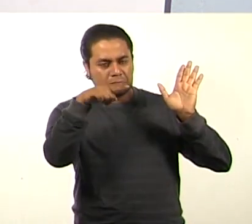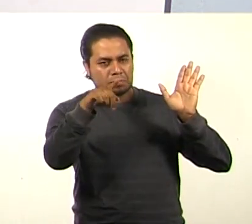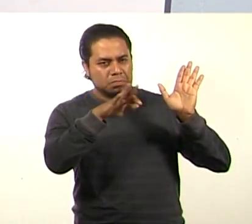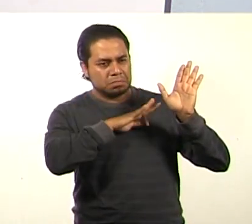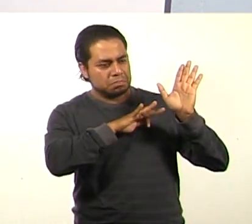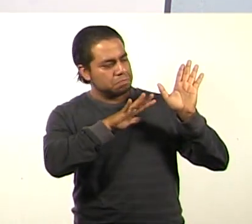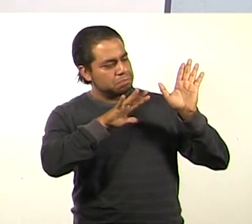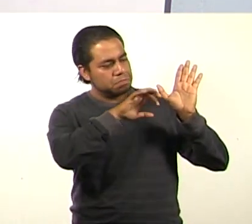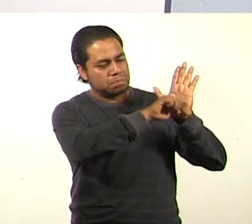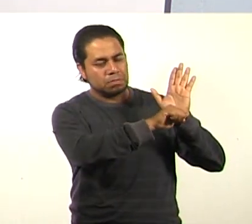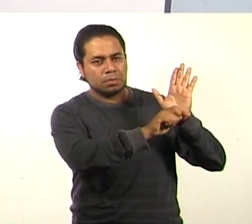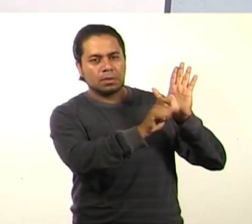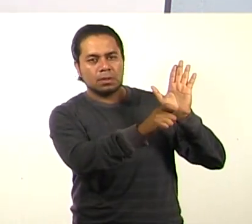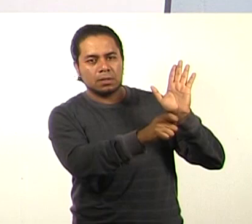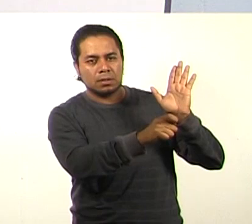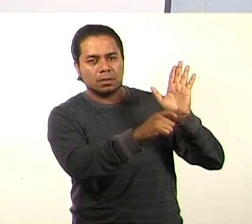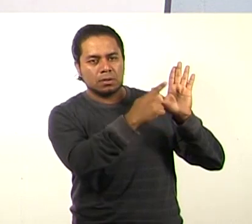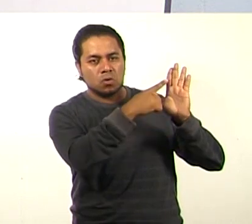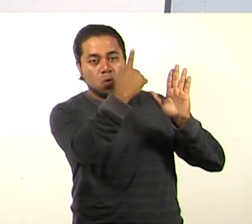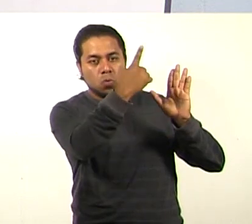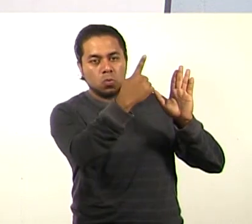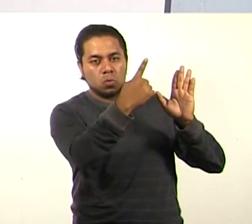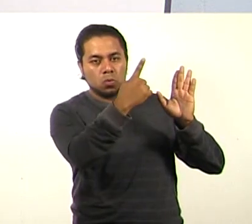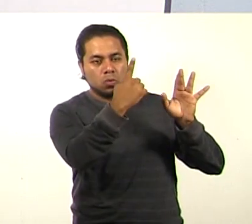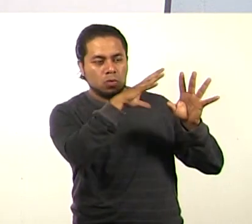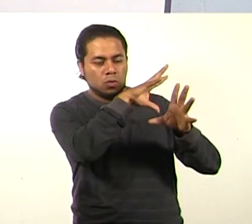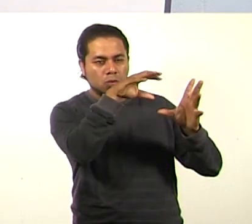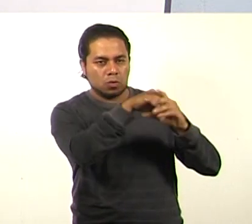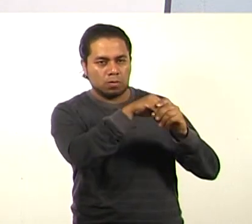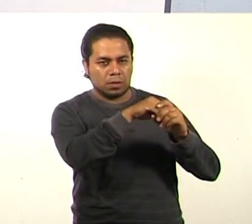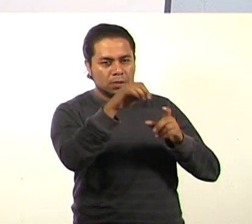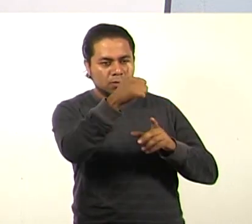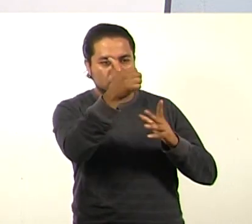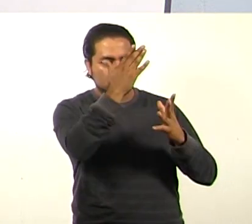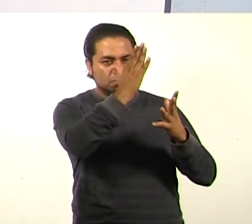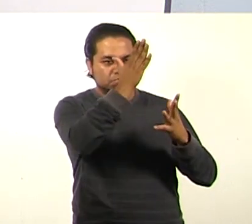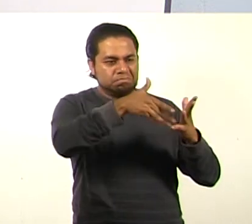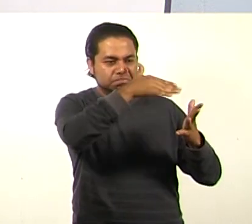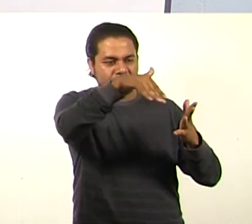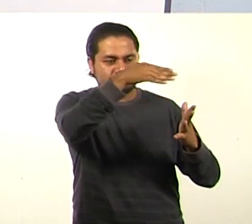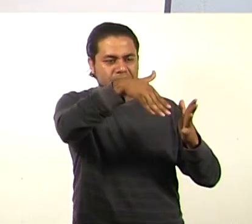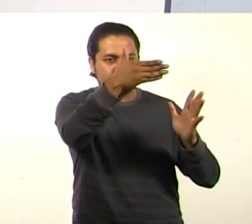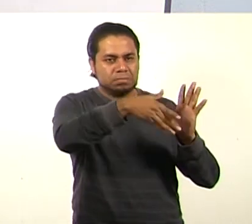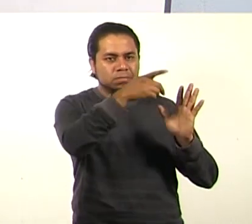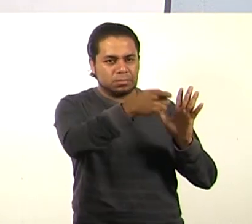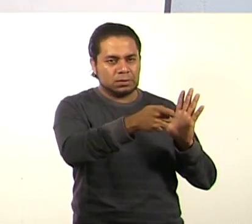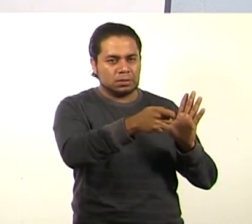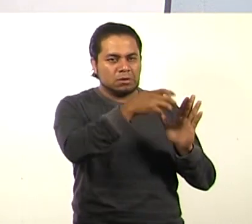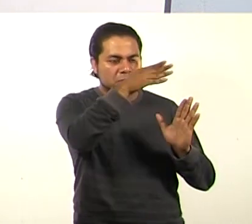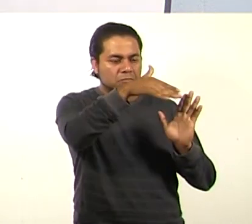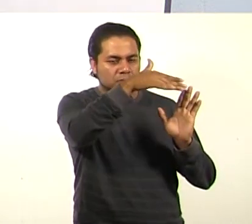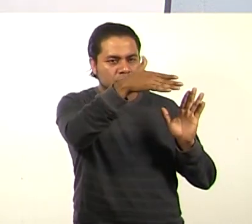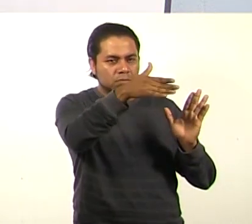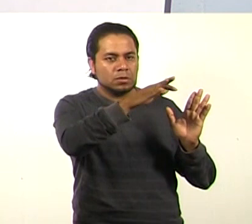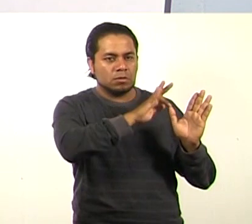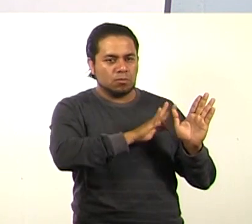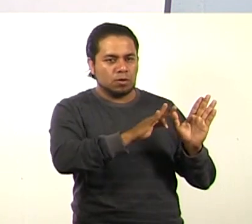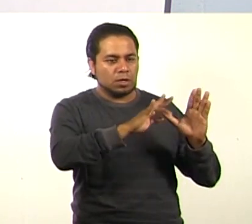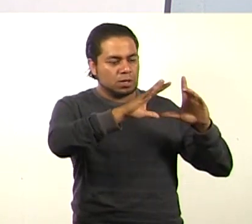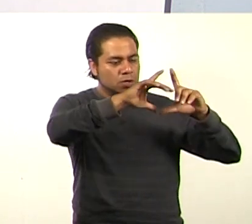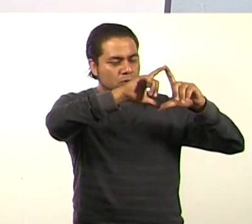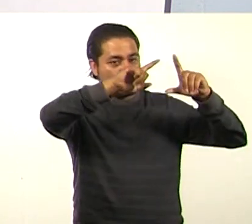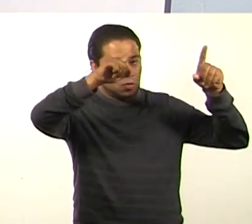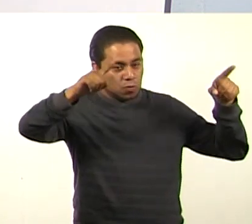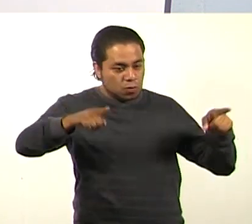lo que es un entero y lo que son las fracciones. Todas las fracciones que se imaginen son pedazos de